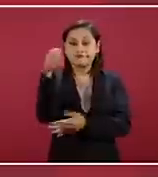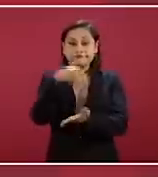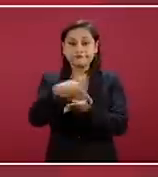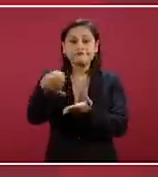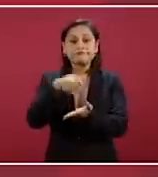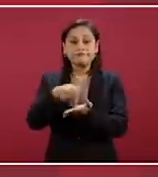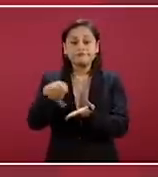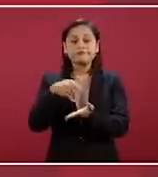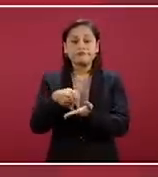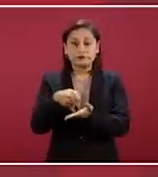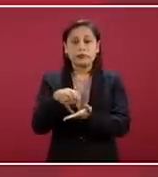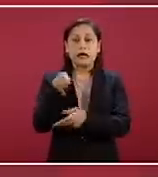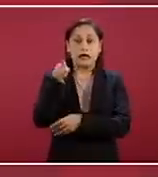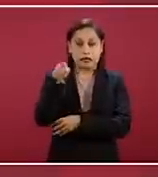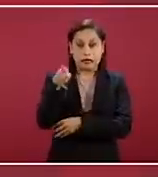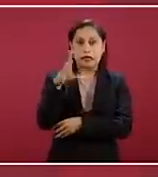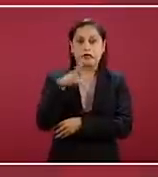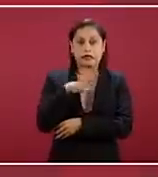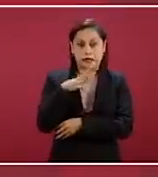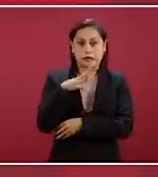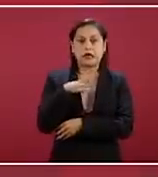que están recibiendo